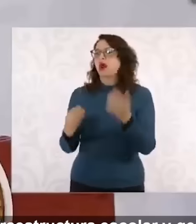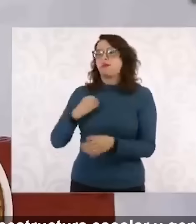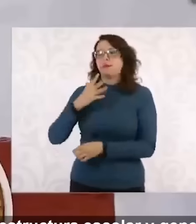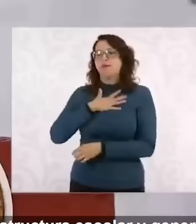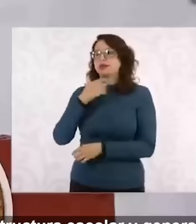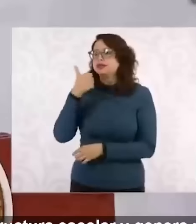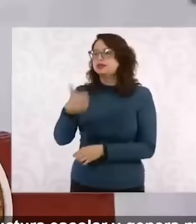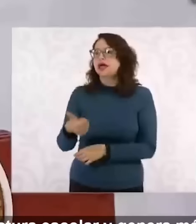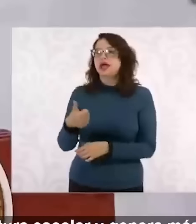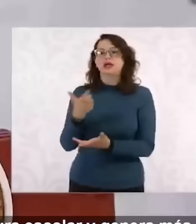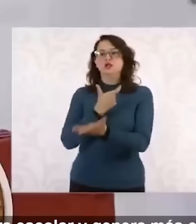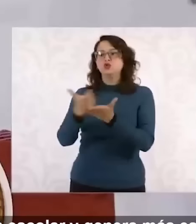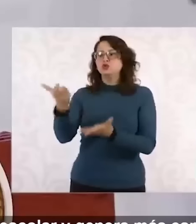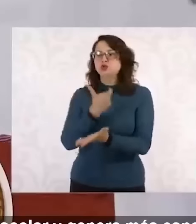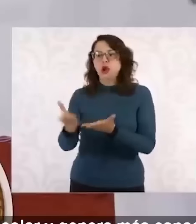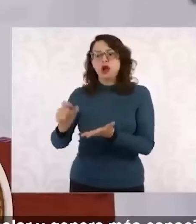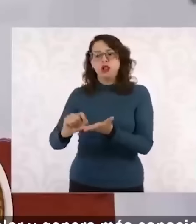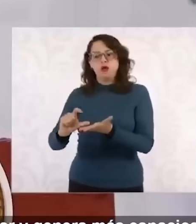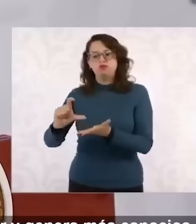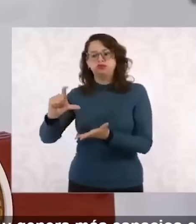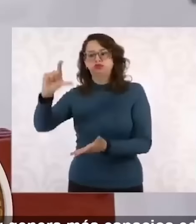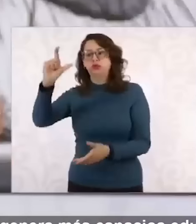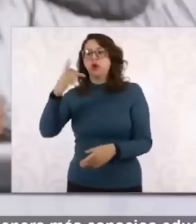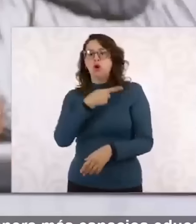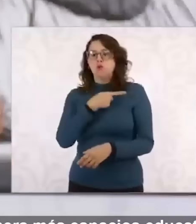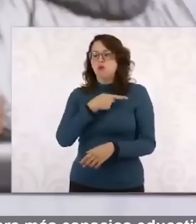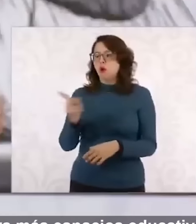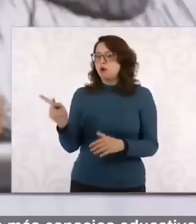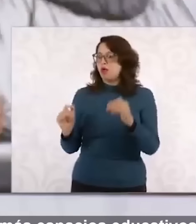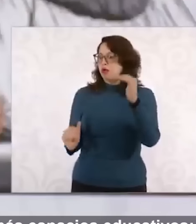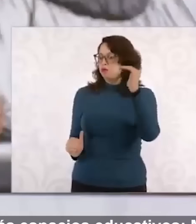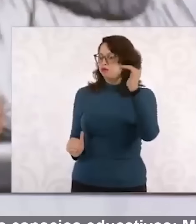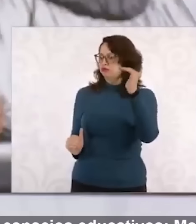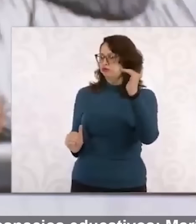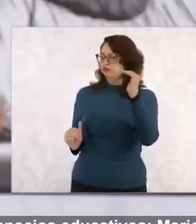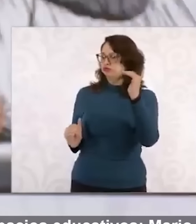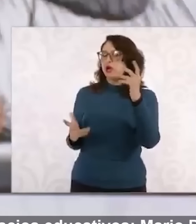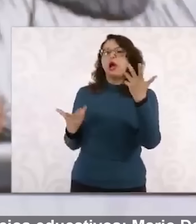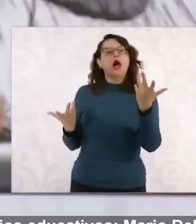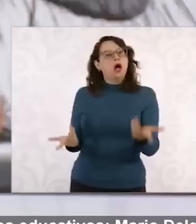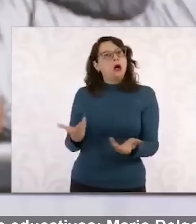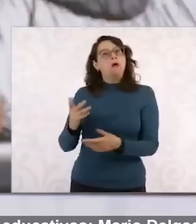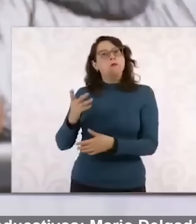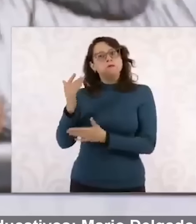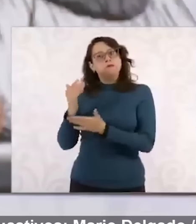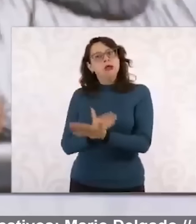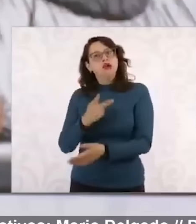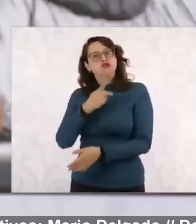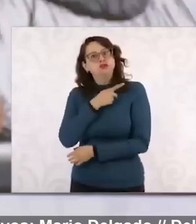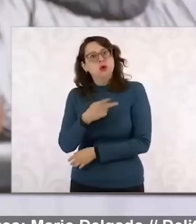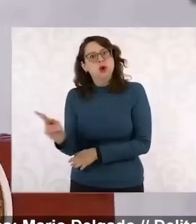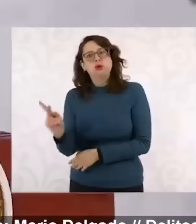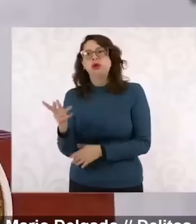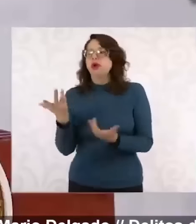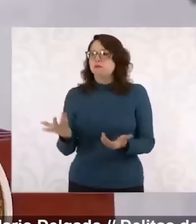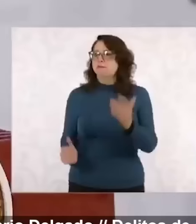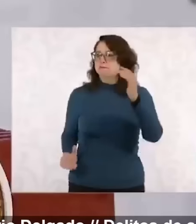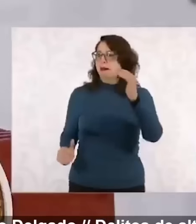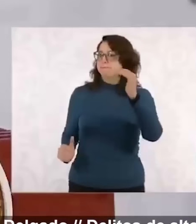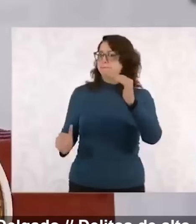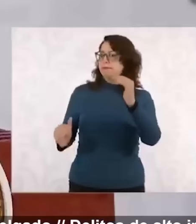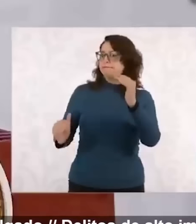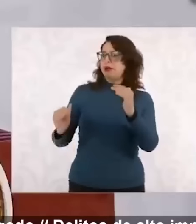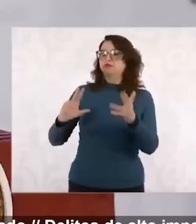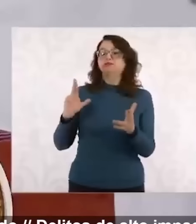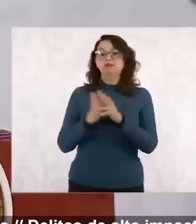bienestar, aumenta el salario, disminuye la pobreza en 13.5 millones de personas, pero además comienzan a disminuir